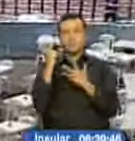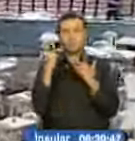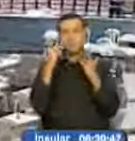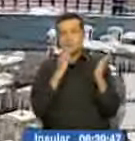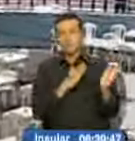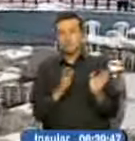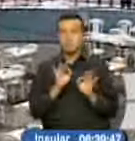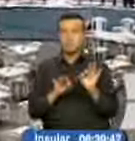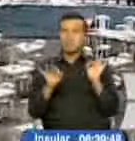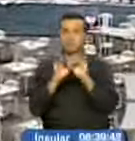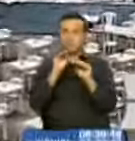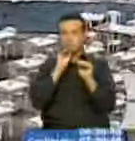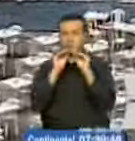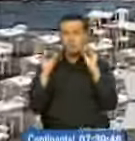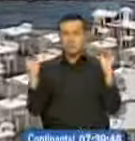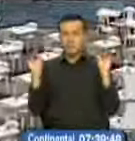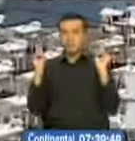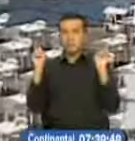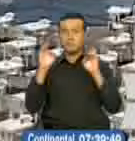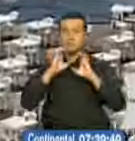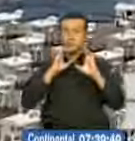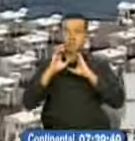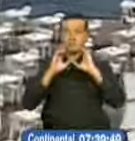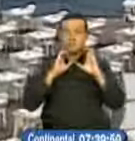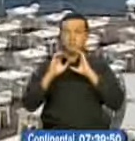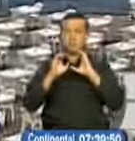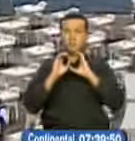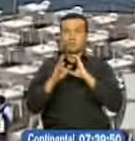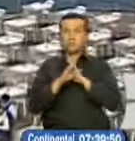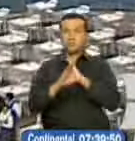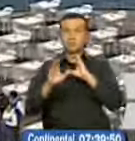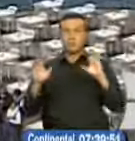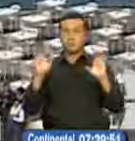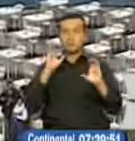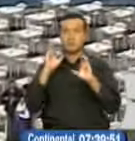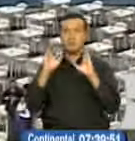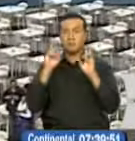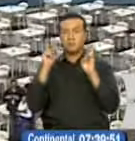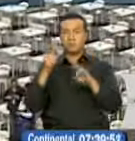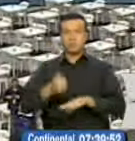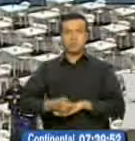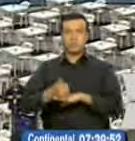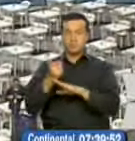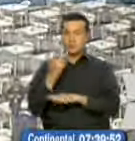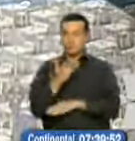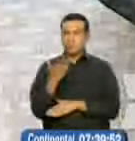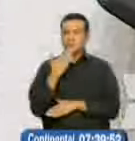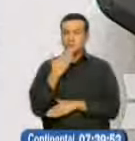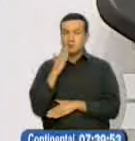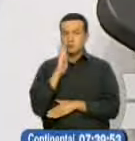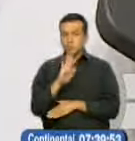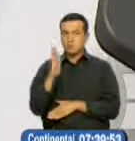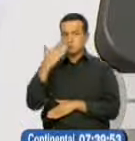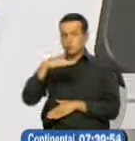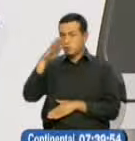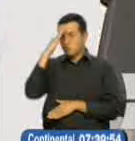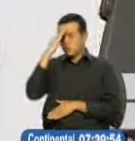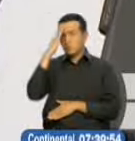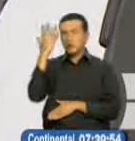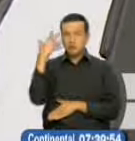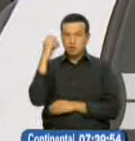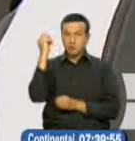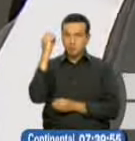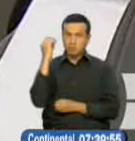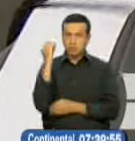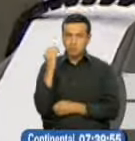Sería importante tener ese buen contacto con el área de comunicación, quienes maneja las salidas que las autoridades van a hacer. Ellos entiendo que van a hacer varias salidas durante el